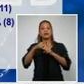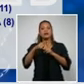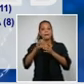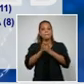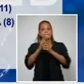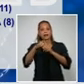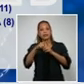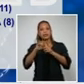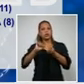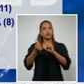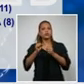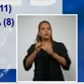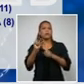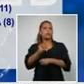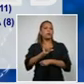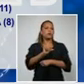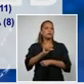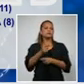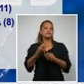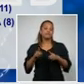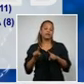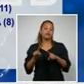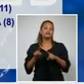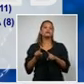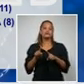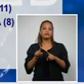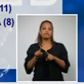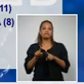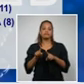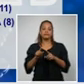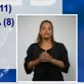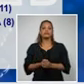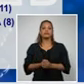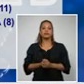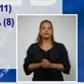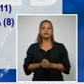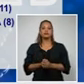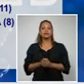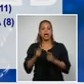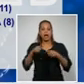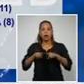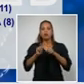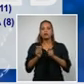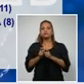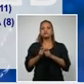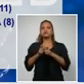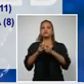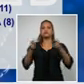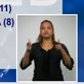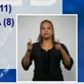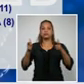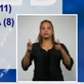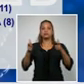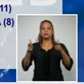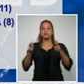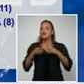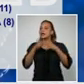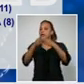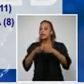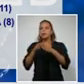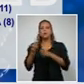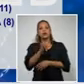su pandemia y lamentablemente se ha producido un fuerte incremento. Y Granma, que se mantuvo